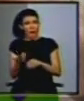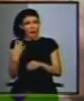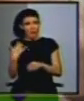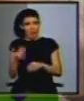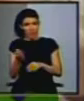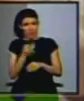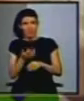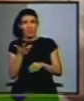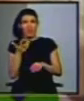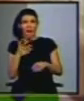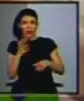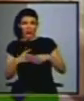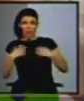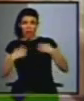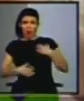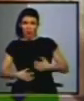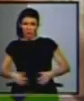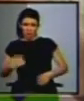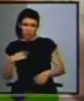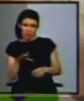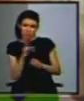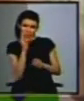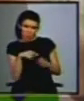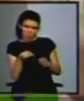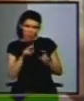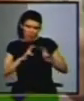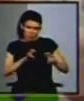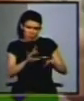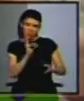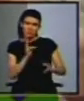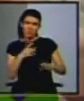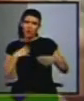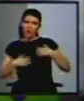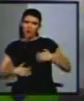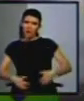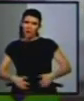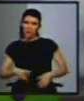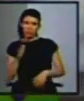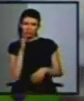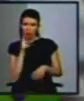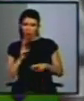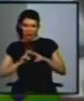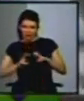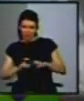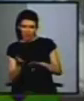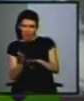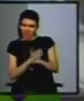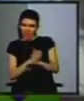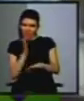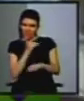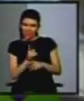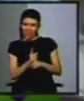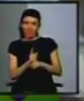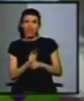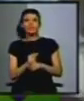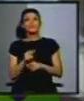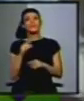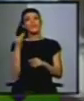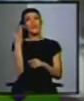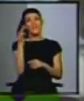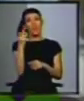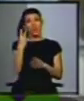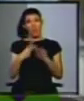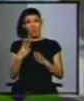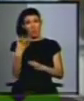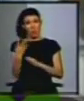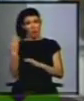que estaban en su lugar, que nunca fueron explorados ni disecados. Un vuelco en este caso que en febrero de 2004